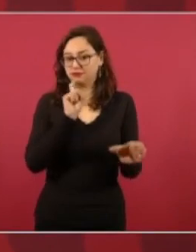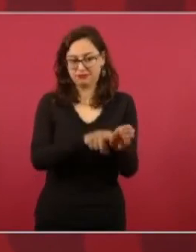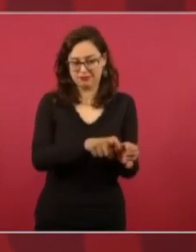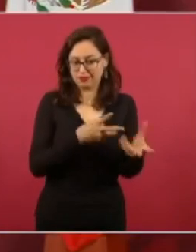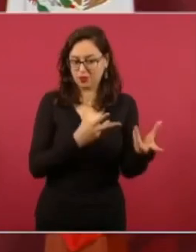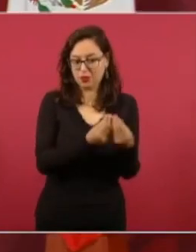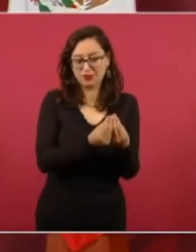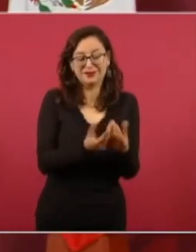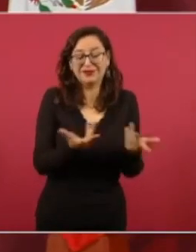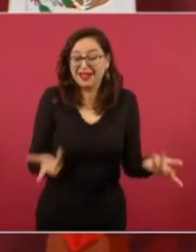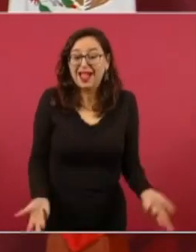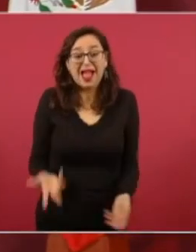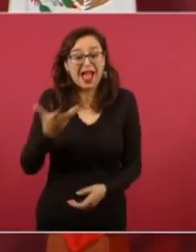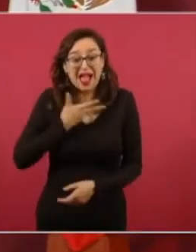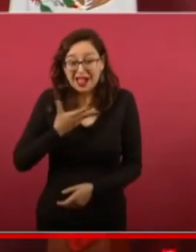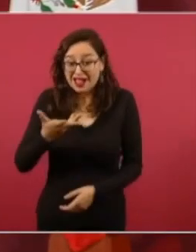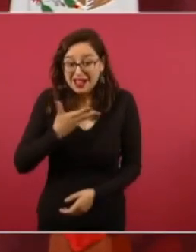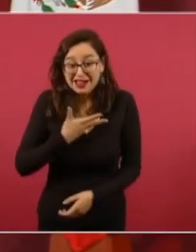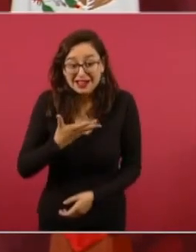pues siempre ha existido